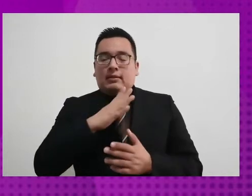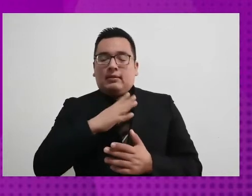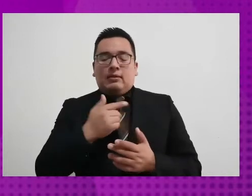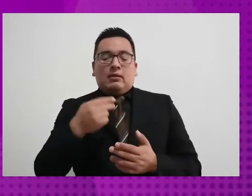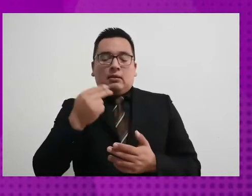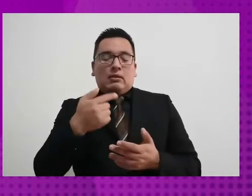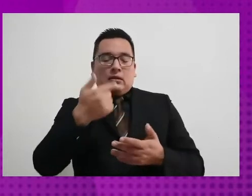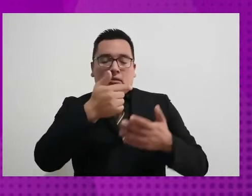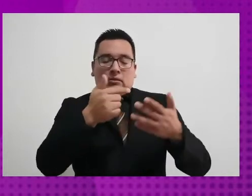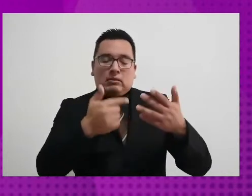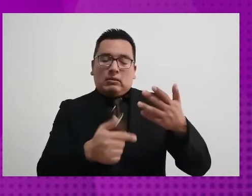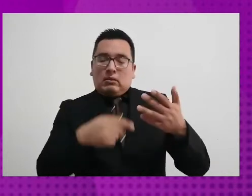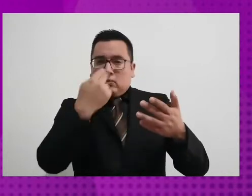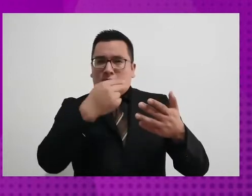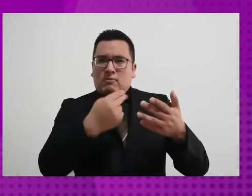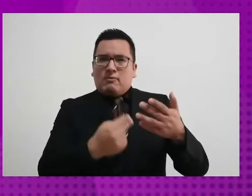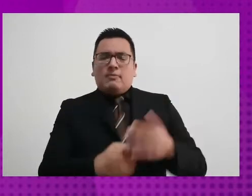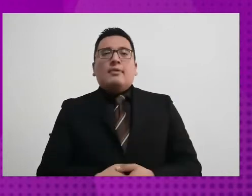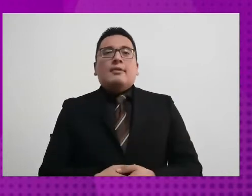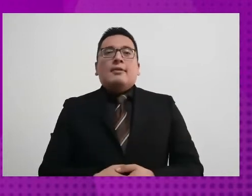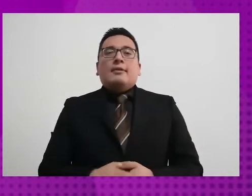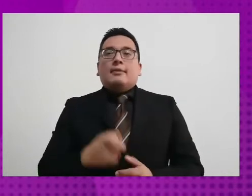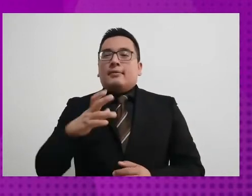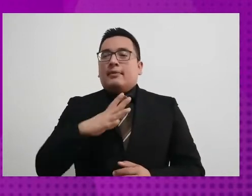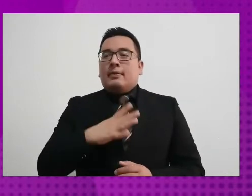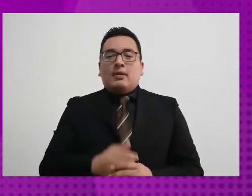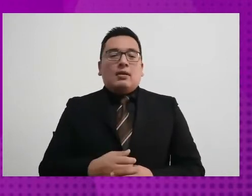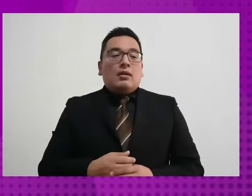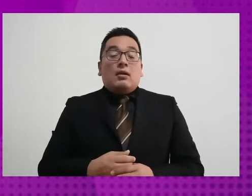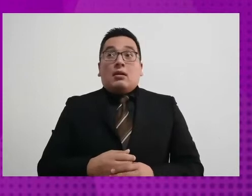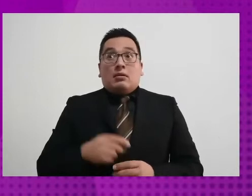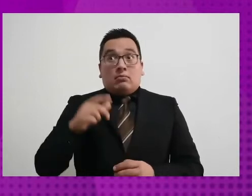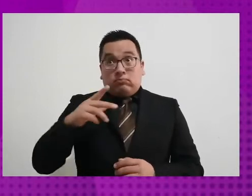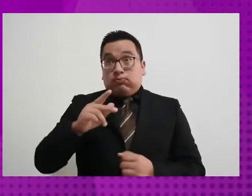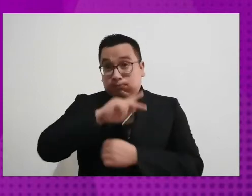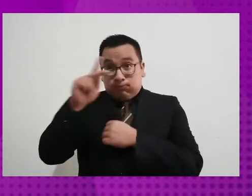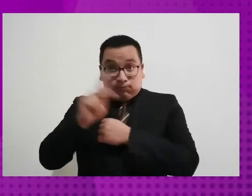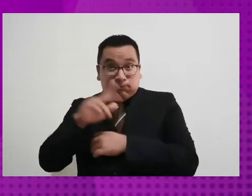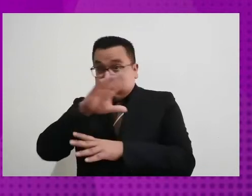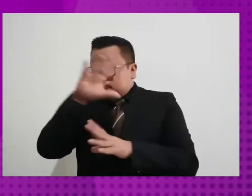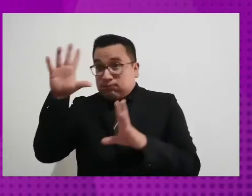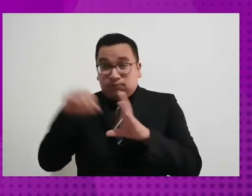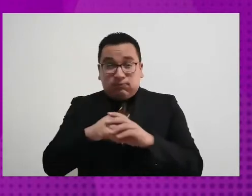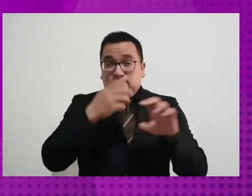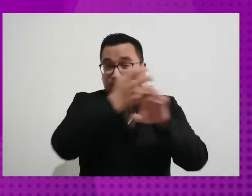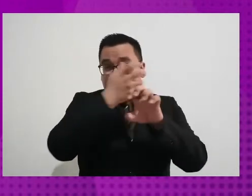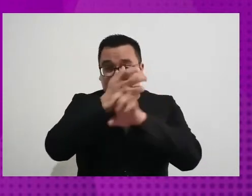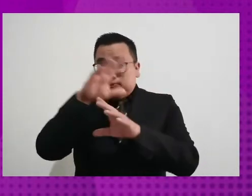esta lista nacional o registro nacional, que se nutrirá también de datos locales. Ya hay